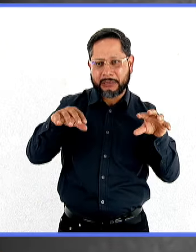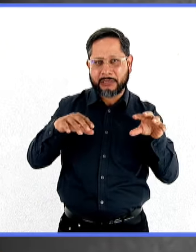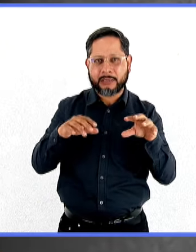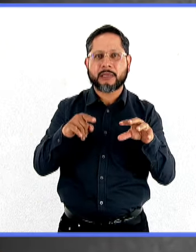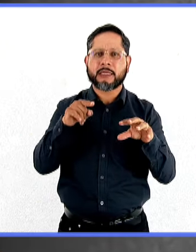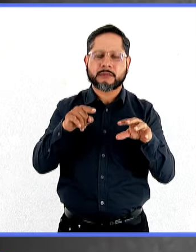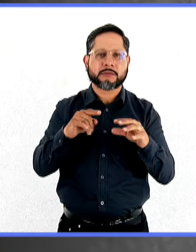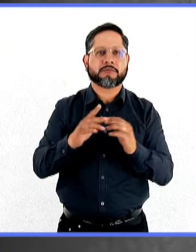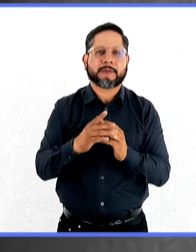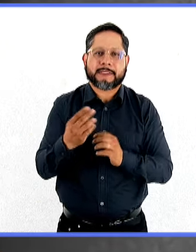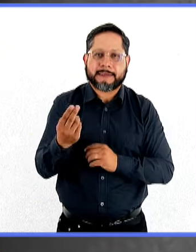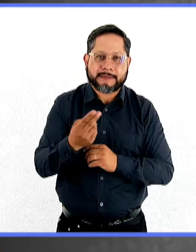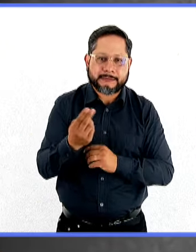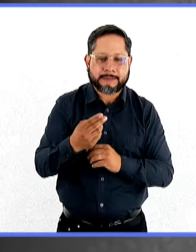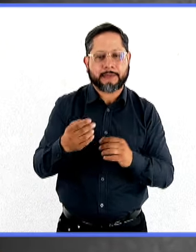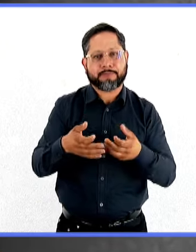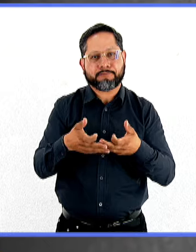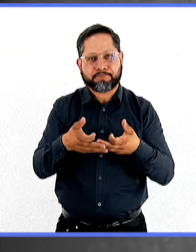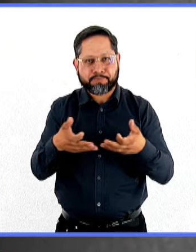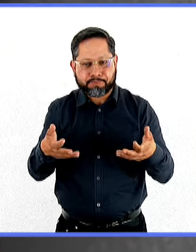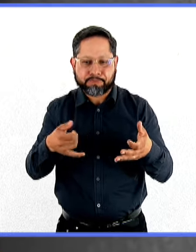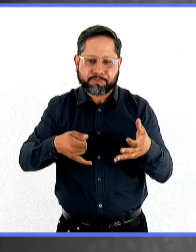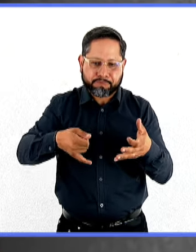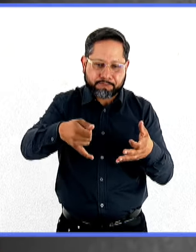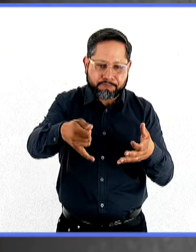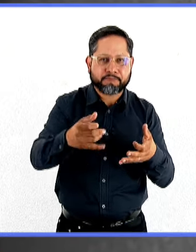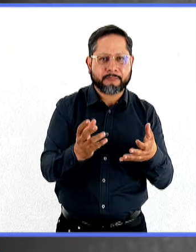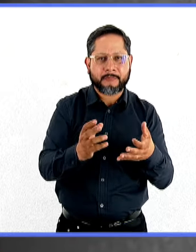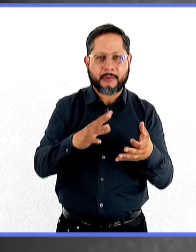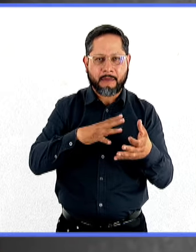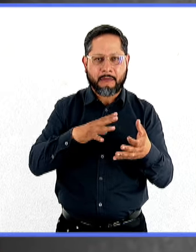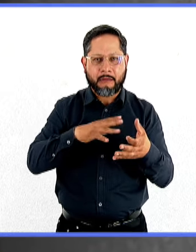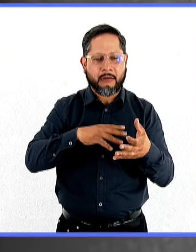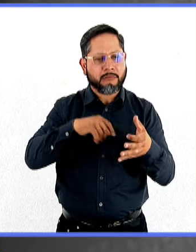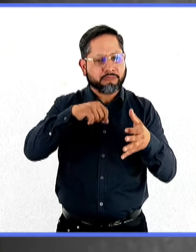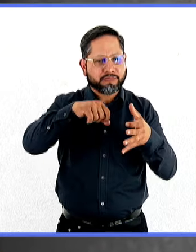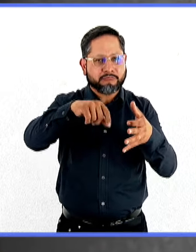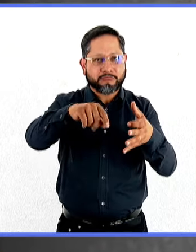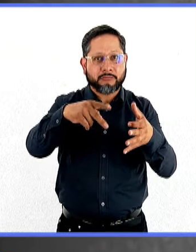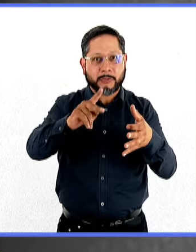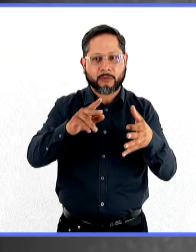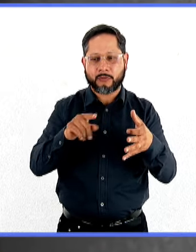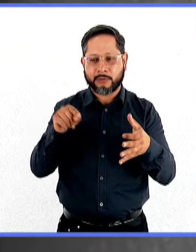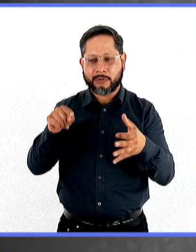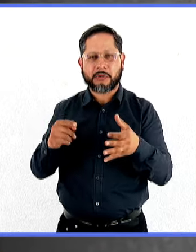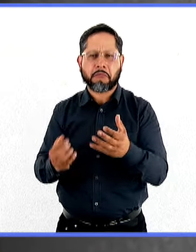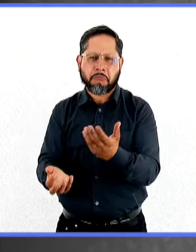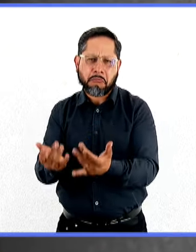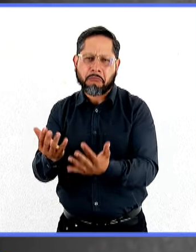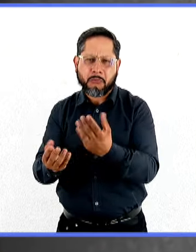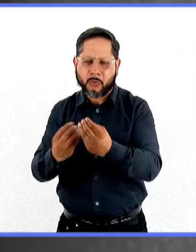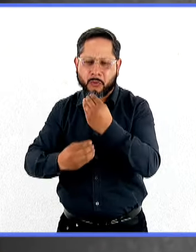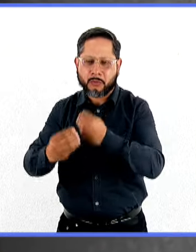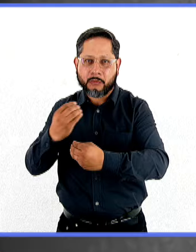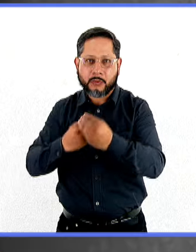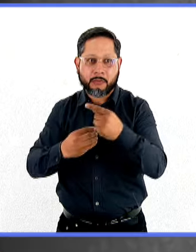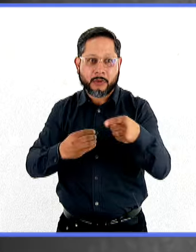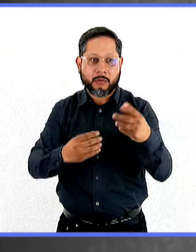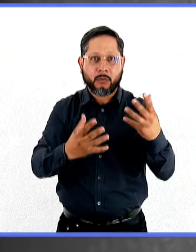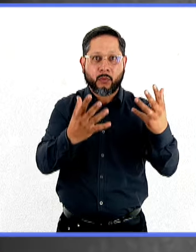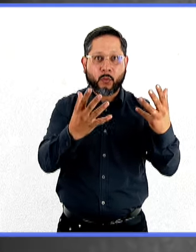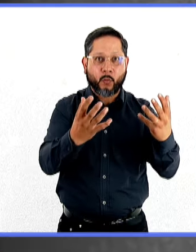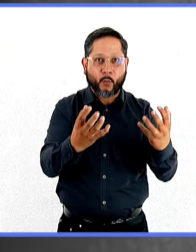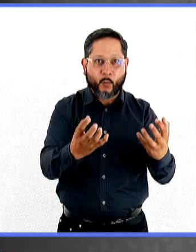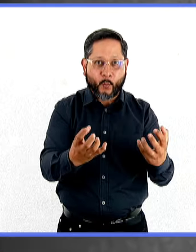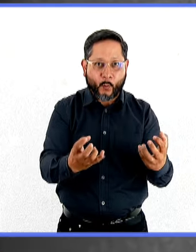actividades agrícolas y pecuarias pero desafortunadamente si las condiciones son de sequía son altas temperaturas